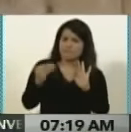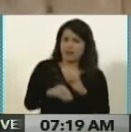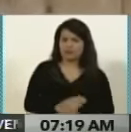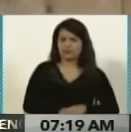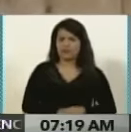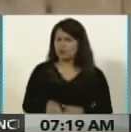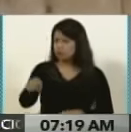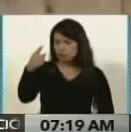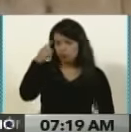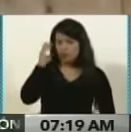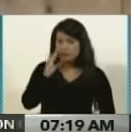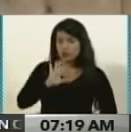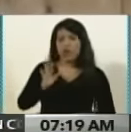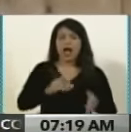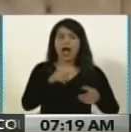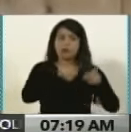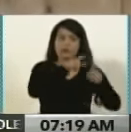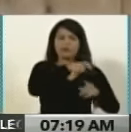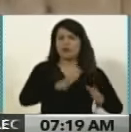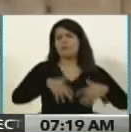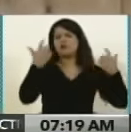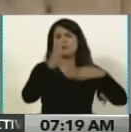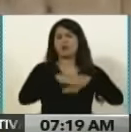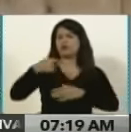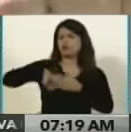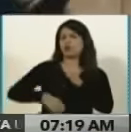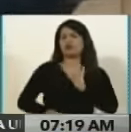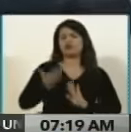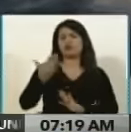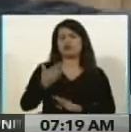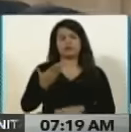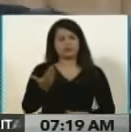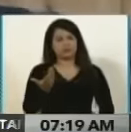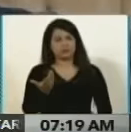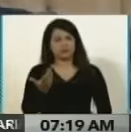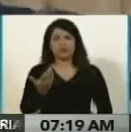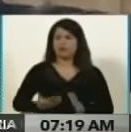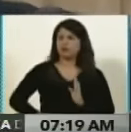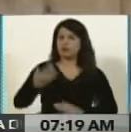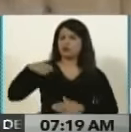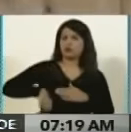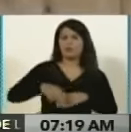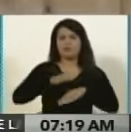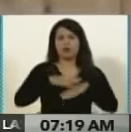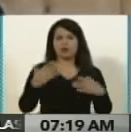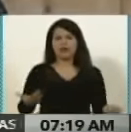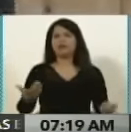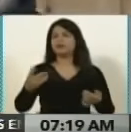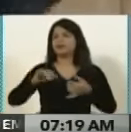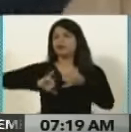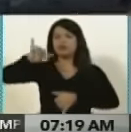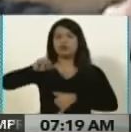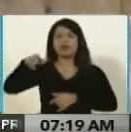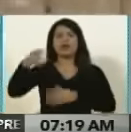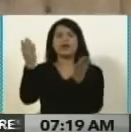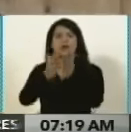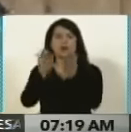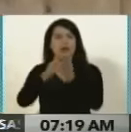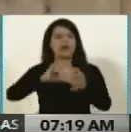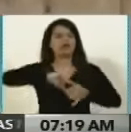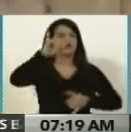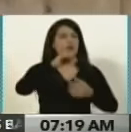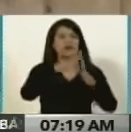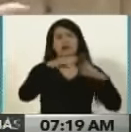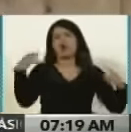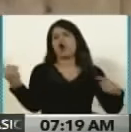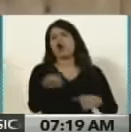molestó porque le aumentaron el sueldo. Porque entonces le iban a subir la cuota del colegio, le iban a subir la cuota de esto, la cuota